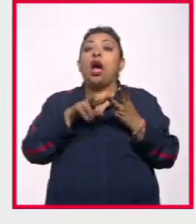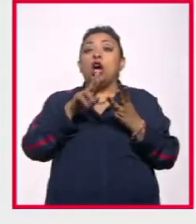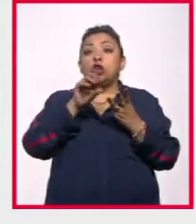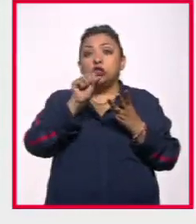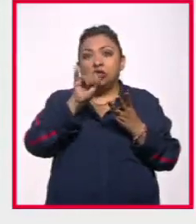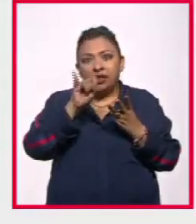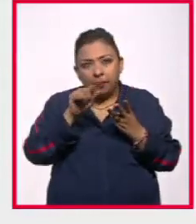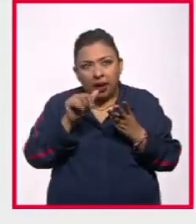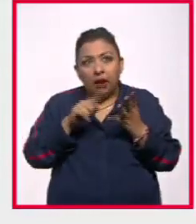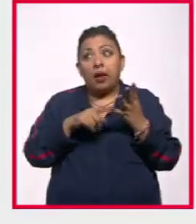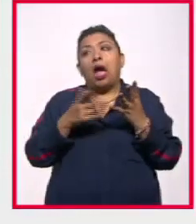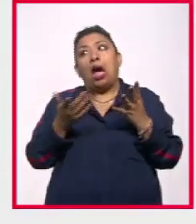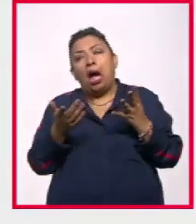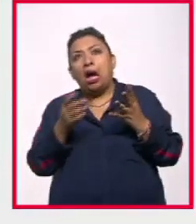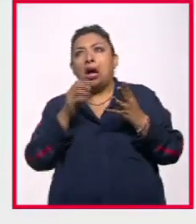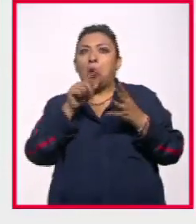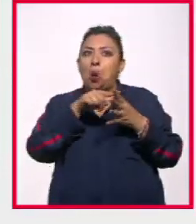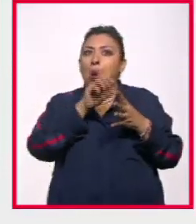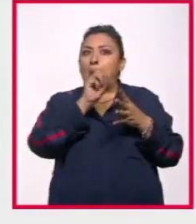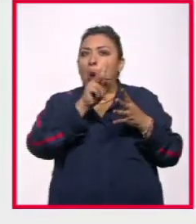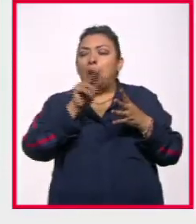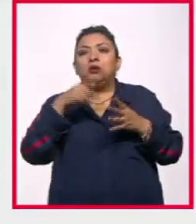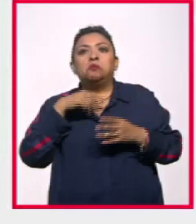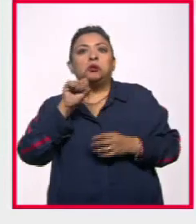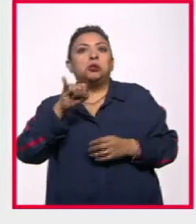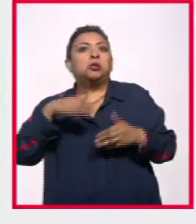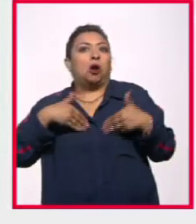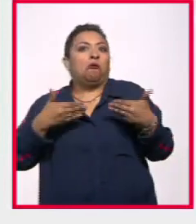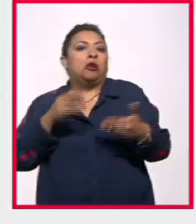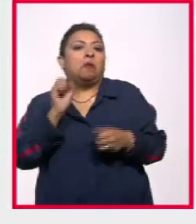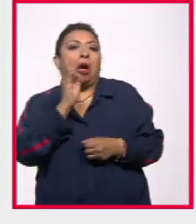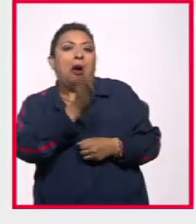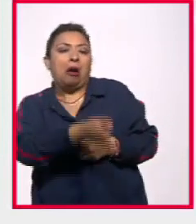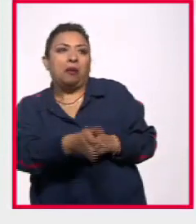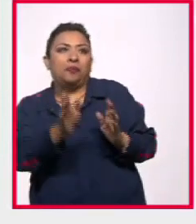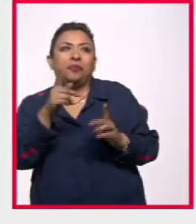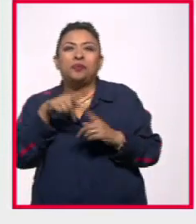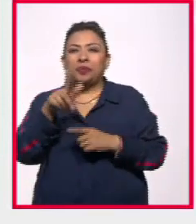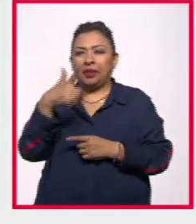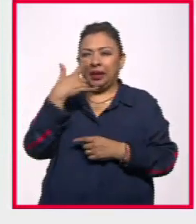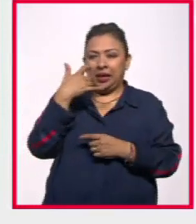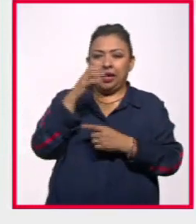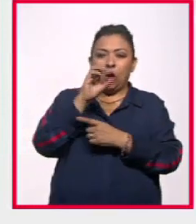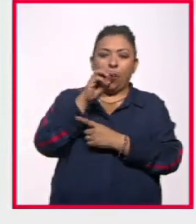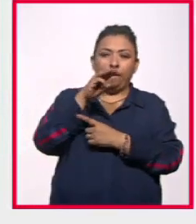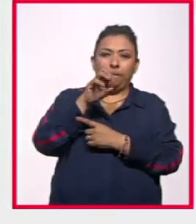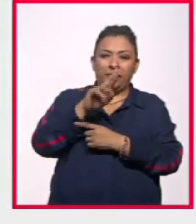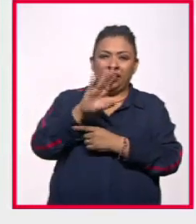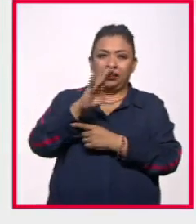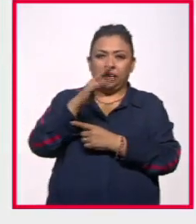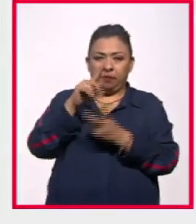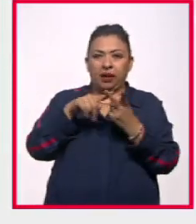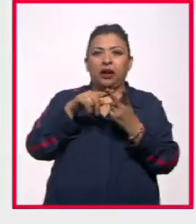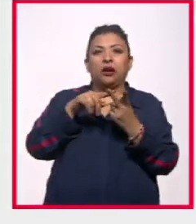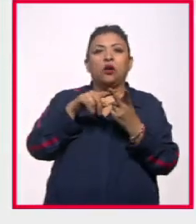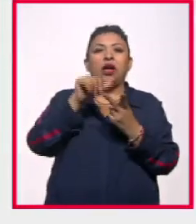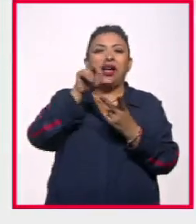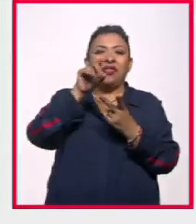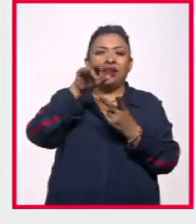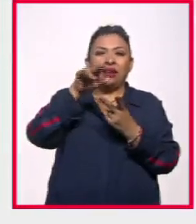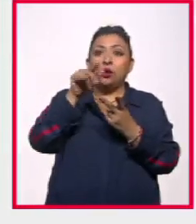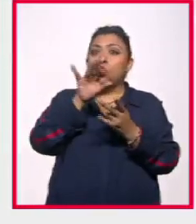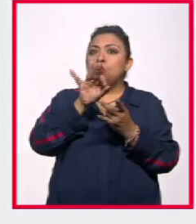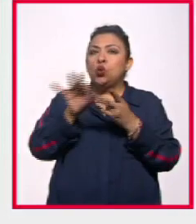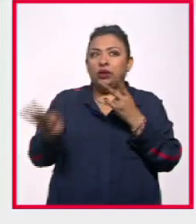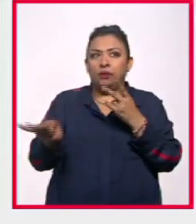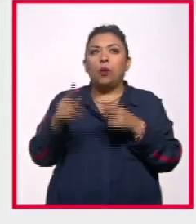de Palma. Y entonces ya empiezan a creer. Extrañamente, fue Omar Chaparro y Mariana Treviño los últimos que conseguí. O sea,